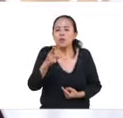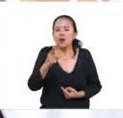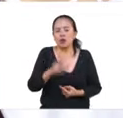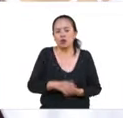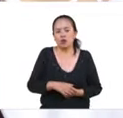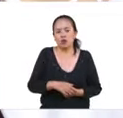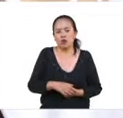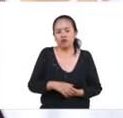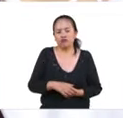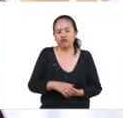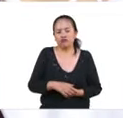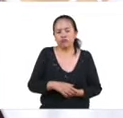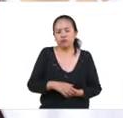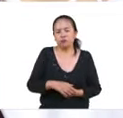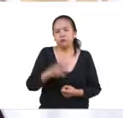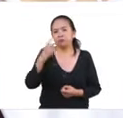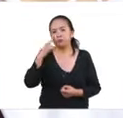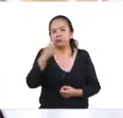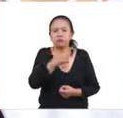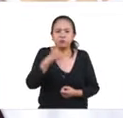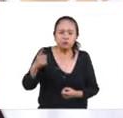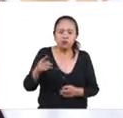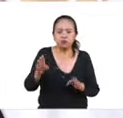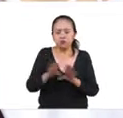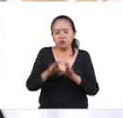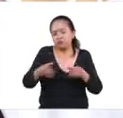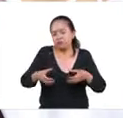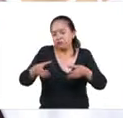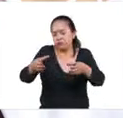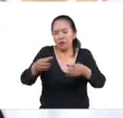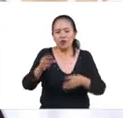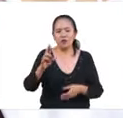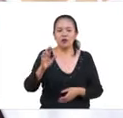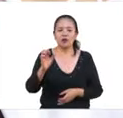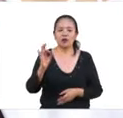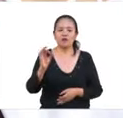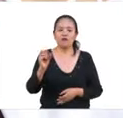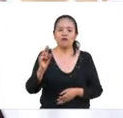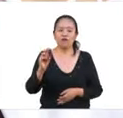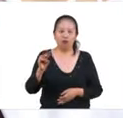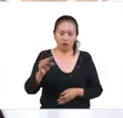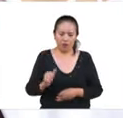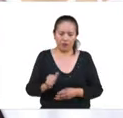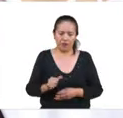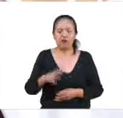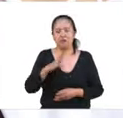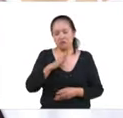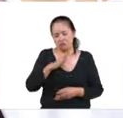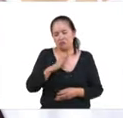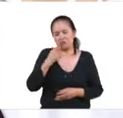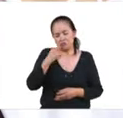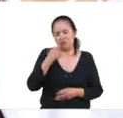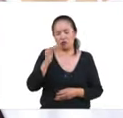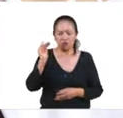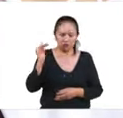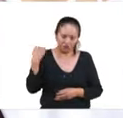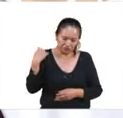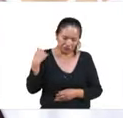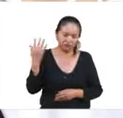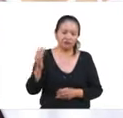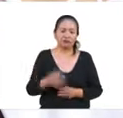arquitectónica para que pues que el paseo de la Reforma, ¿no? Entonces, de nuestra parte ha habido pues apertura y